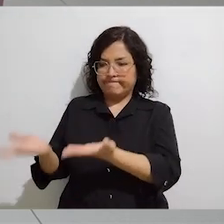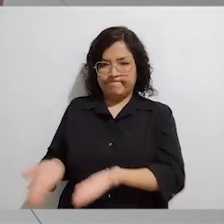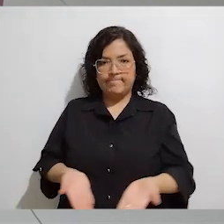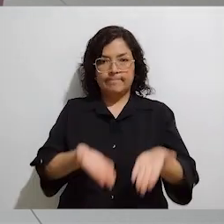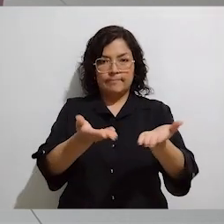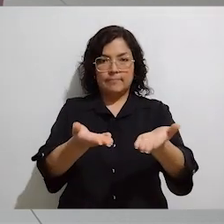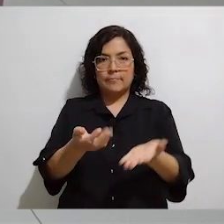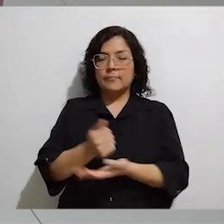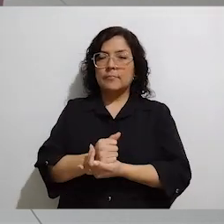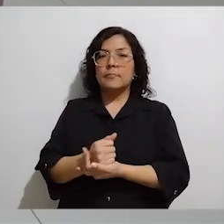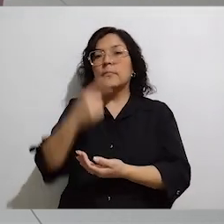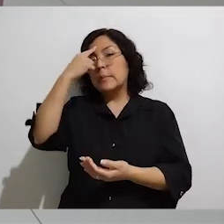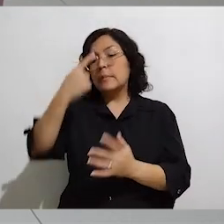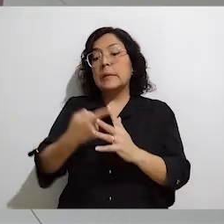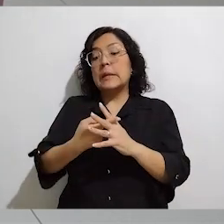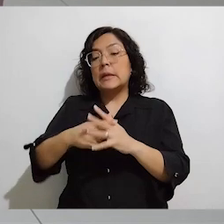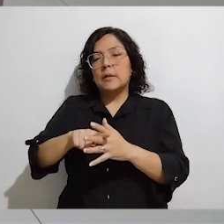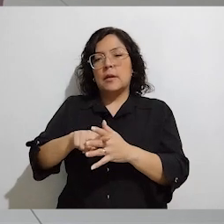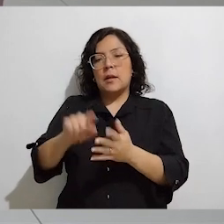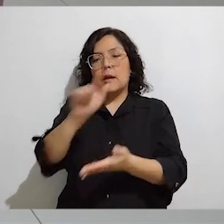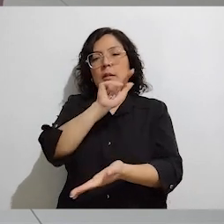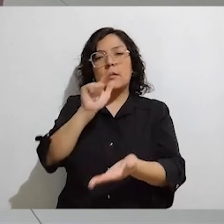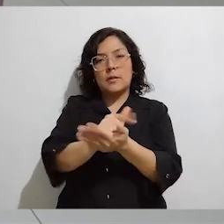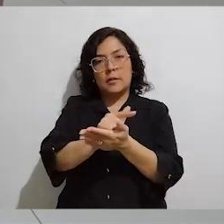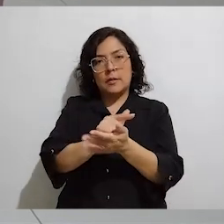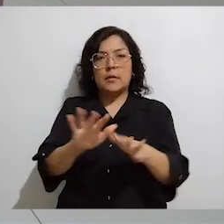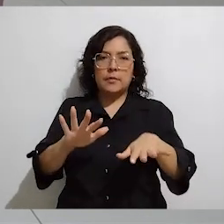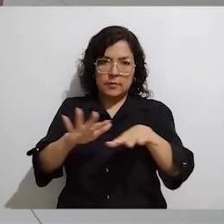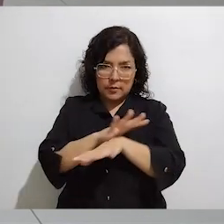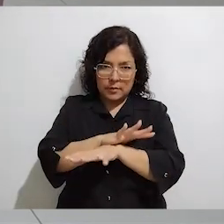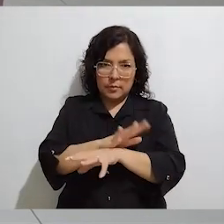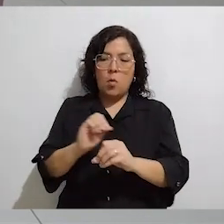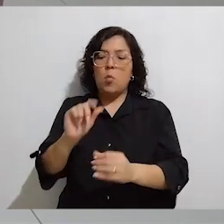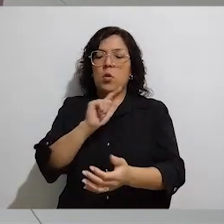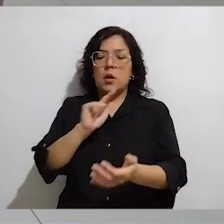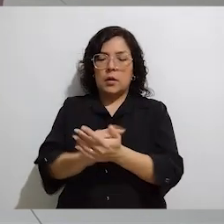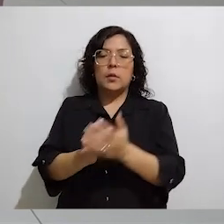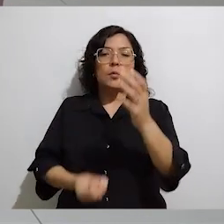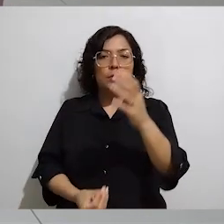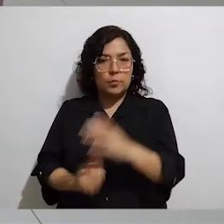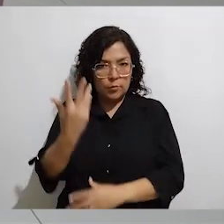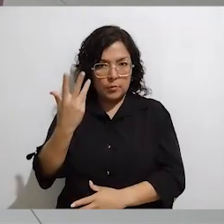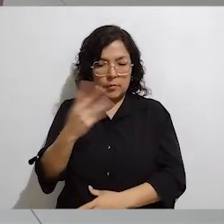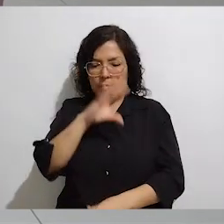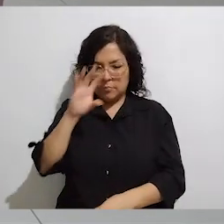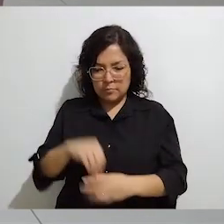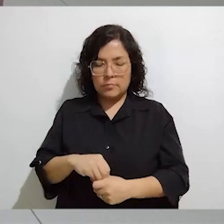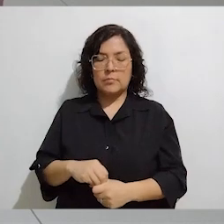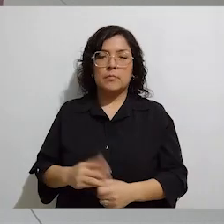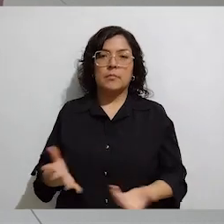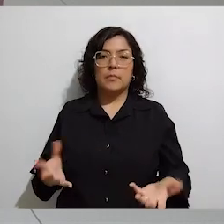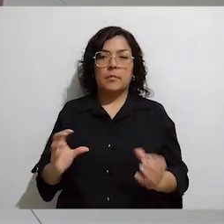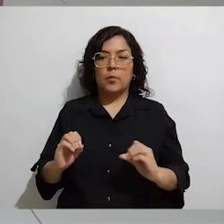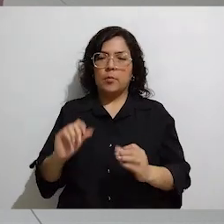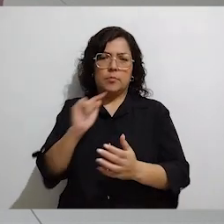iniciar una reforma de ley o inclusive una ley completa, siguiendo naturalmente los procedimientos que marca la